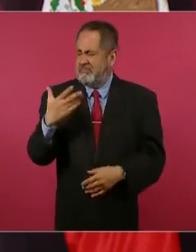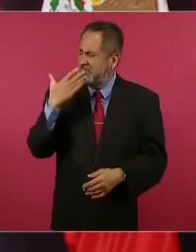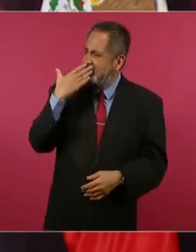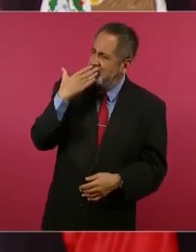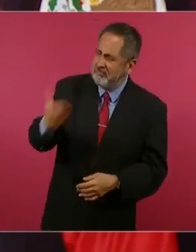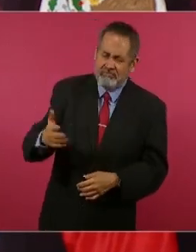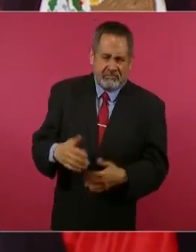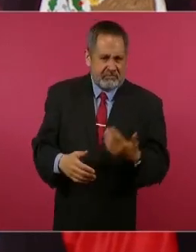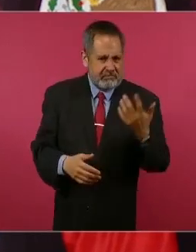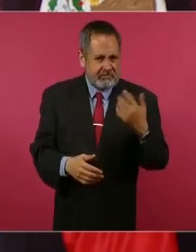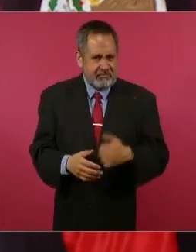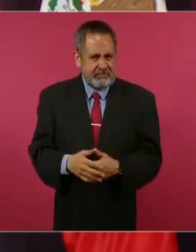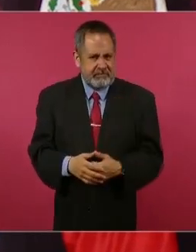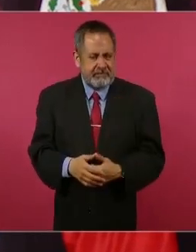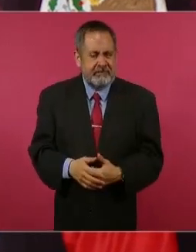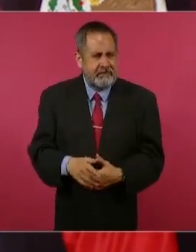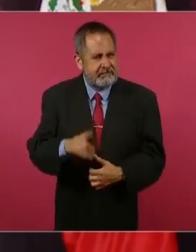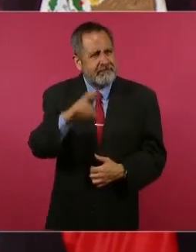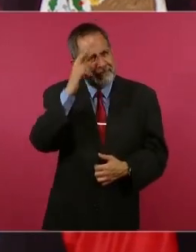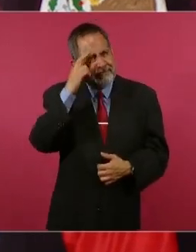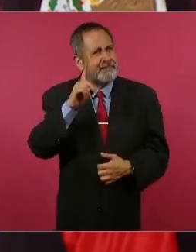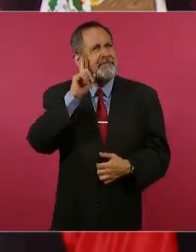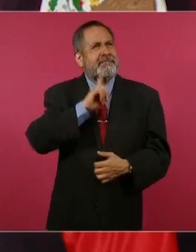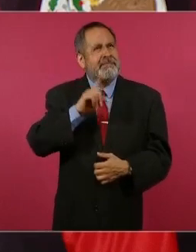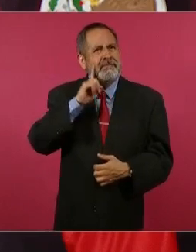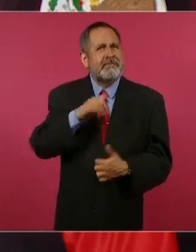No me acuerdo ahora de una joven,